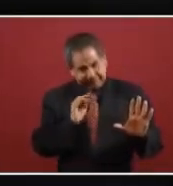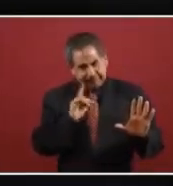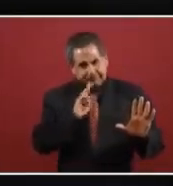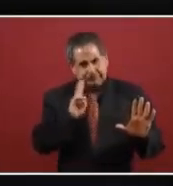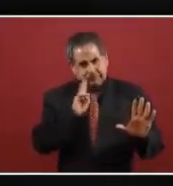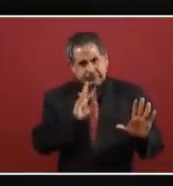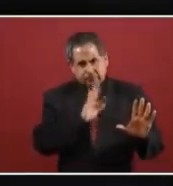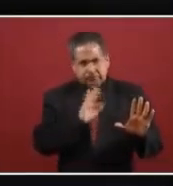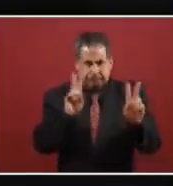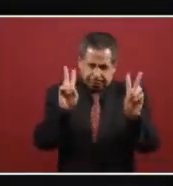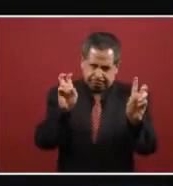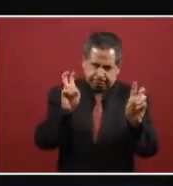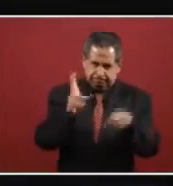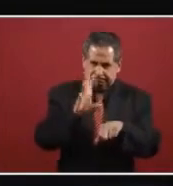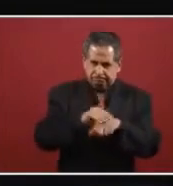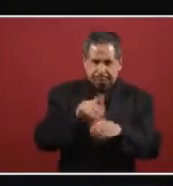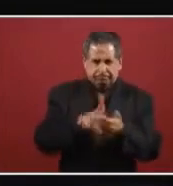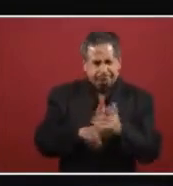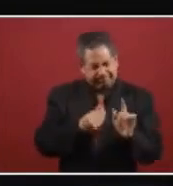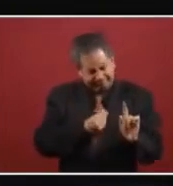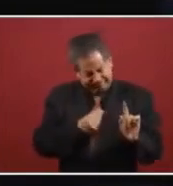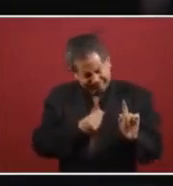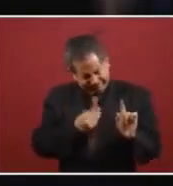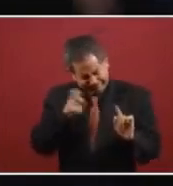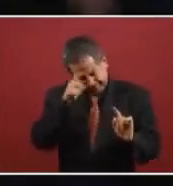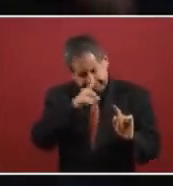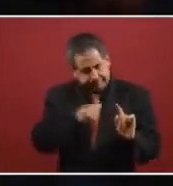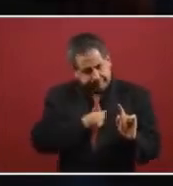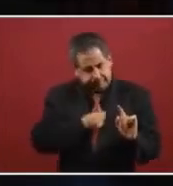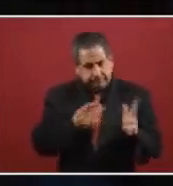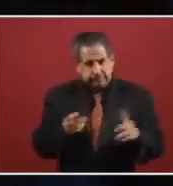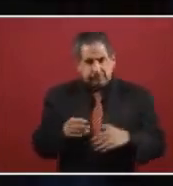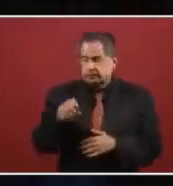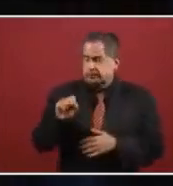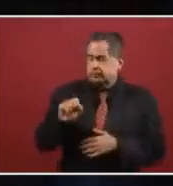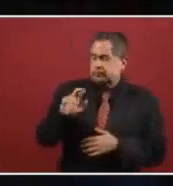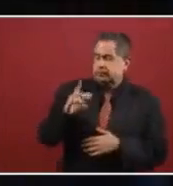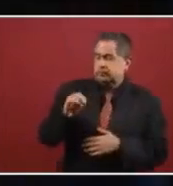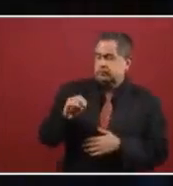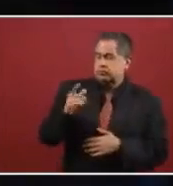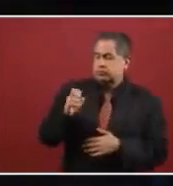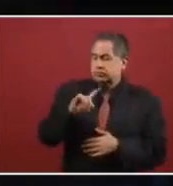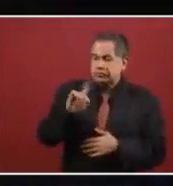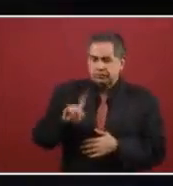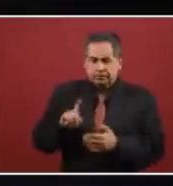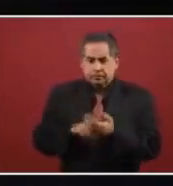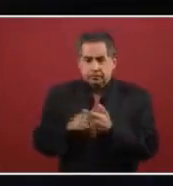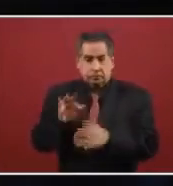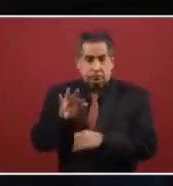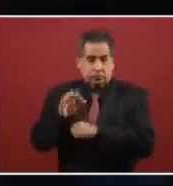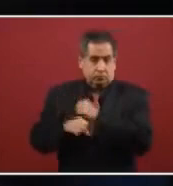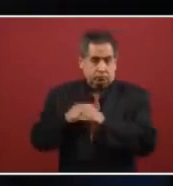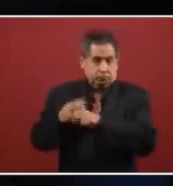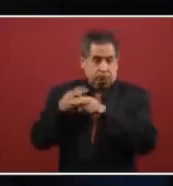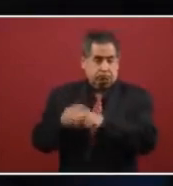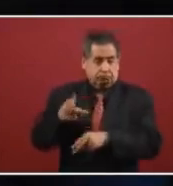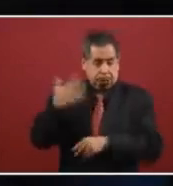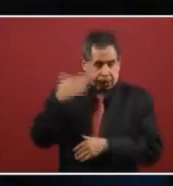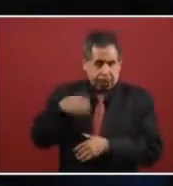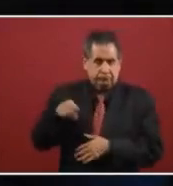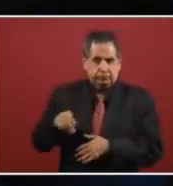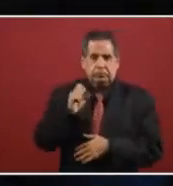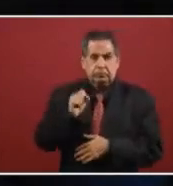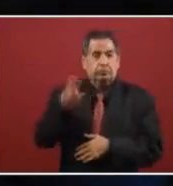el propio término, así lo to el embajador to emérito, to Sergio González tolerate Gales, some con más de abuse, 40 años de to be servicio more exterior,